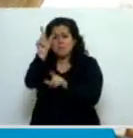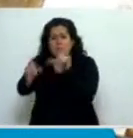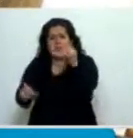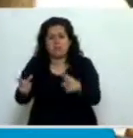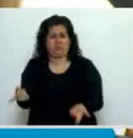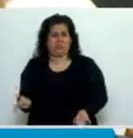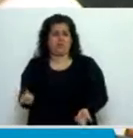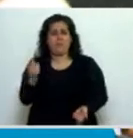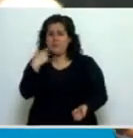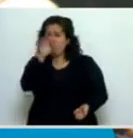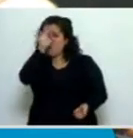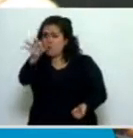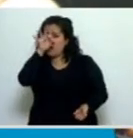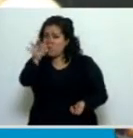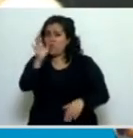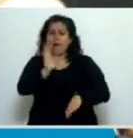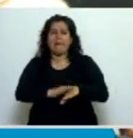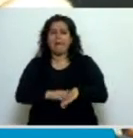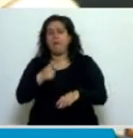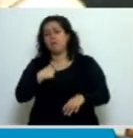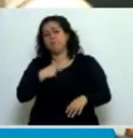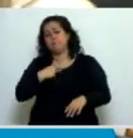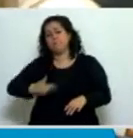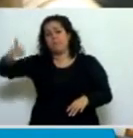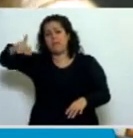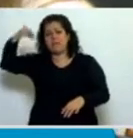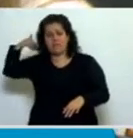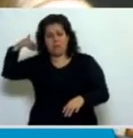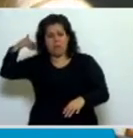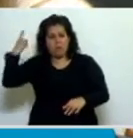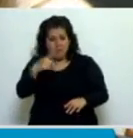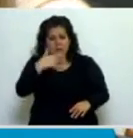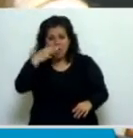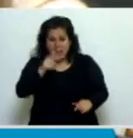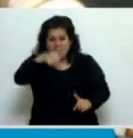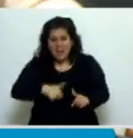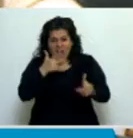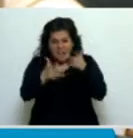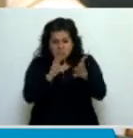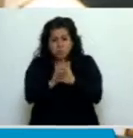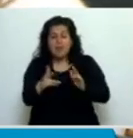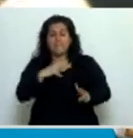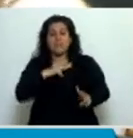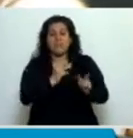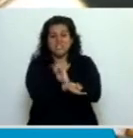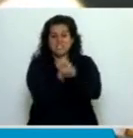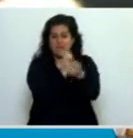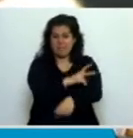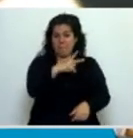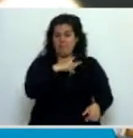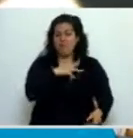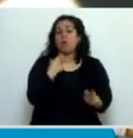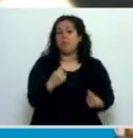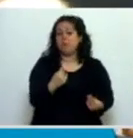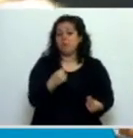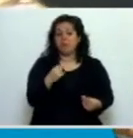Ahora no se hacen cargo nunca jamás del pasado. Acá no podría hablarse de privatizaciones, porque todas las